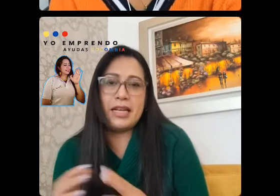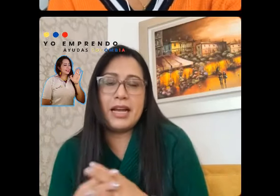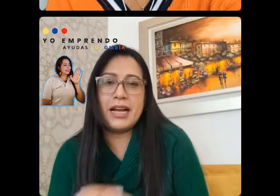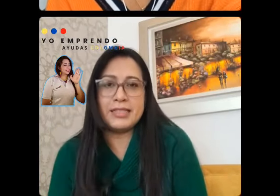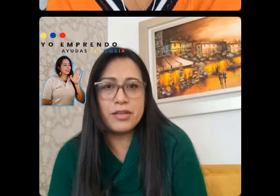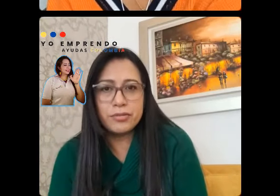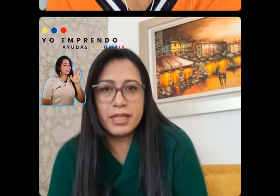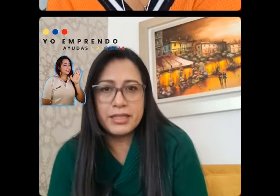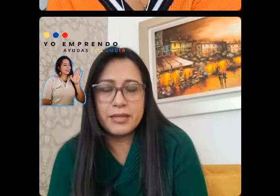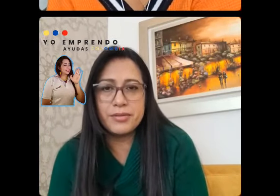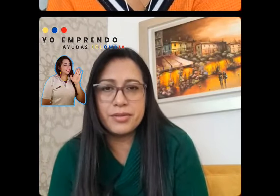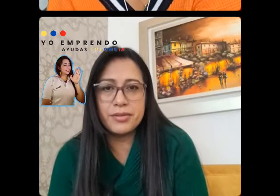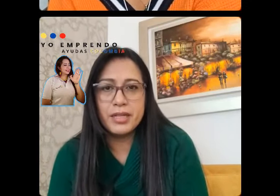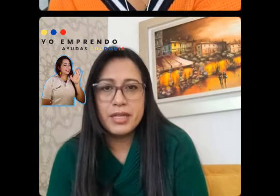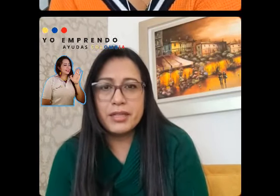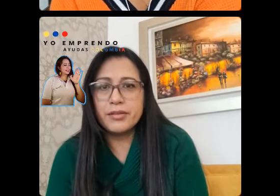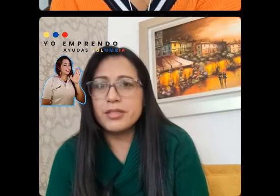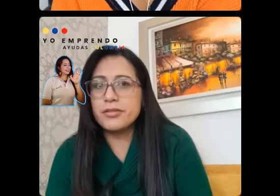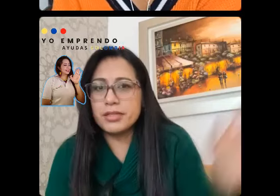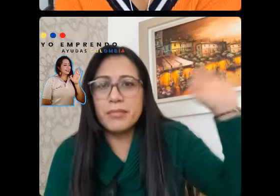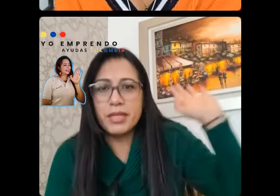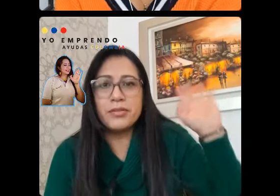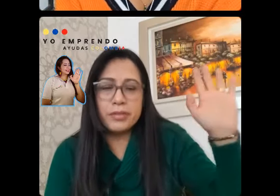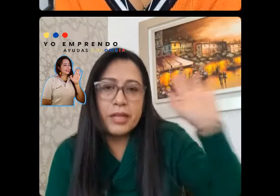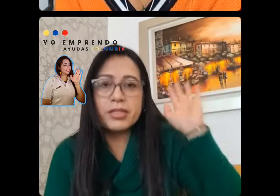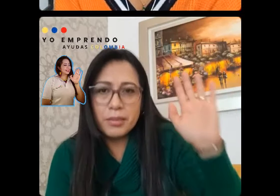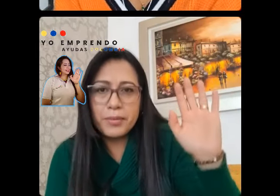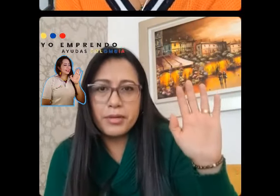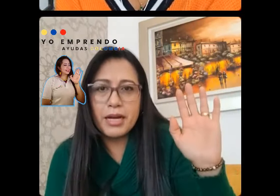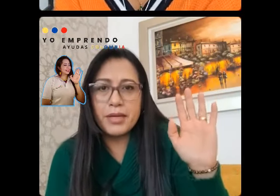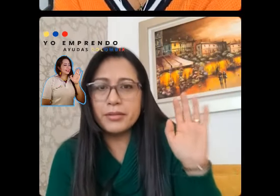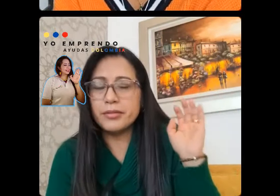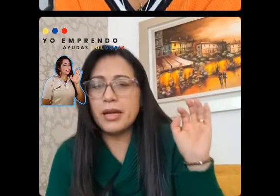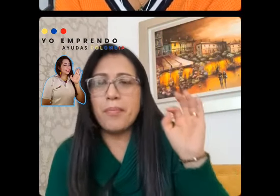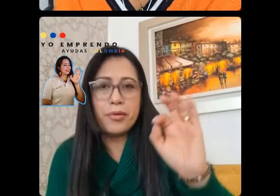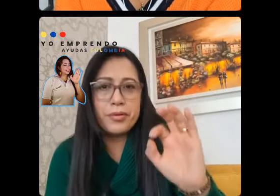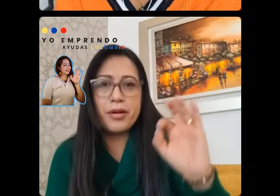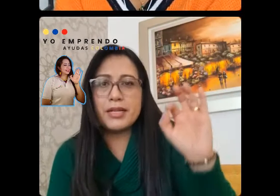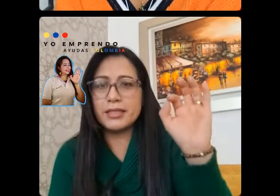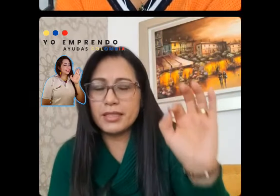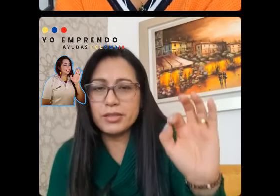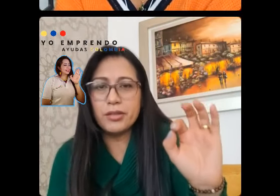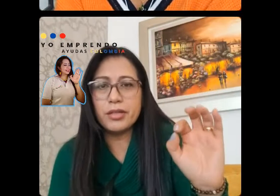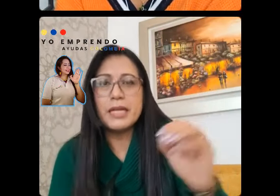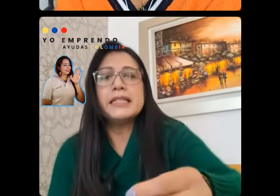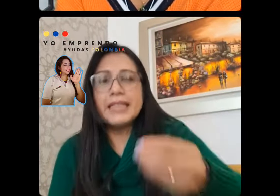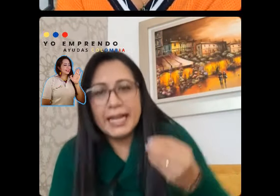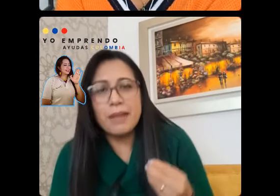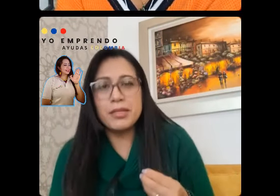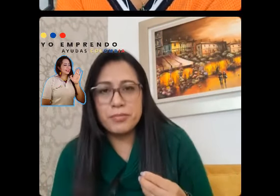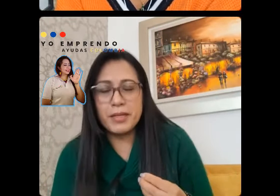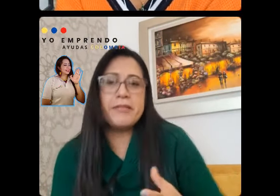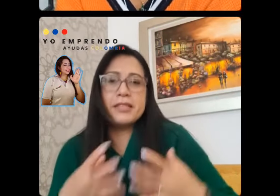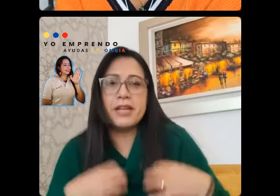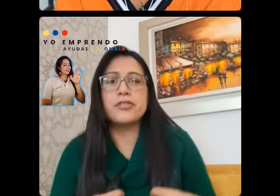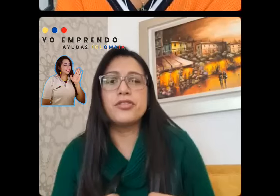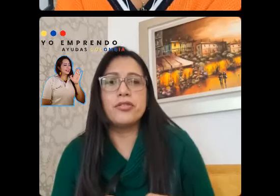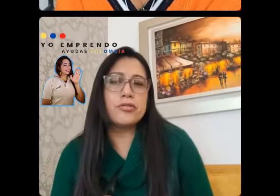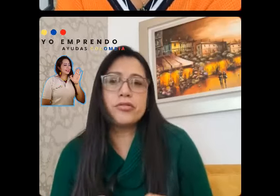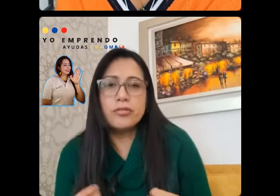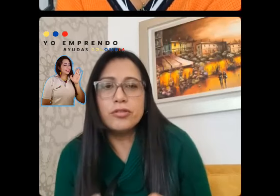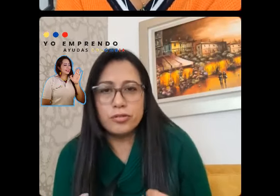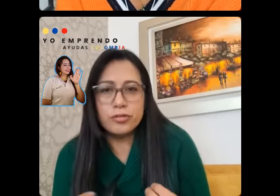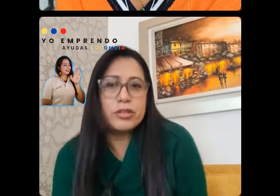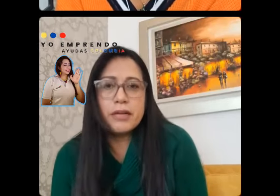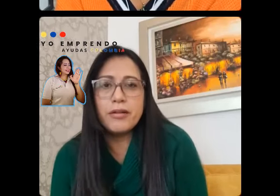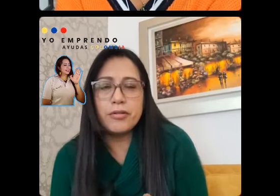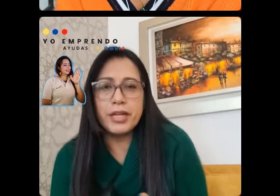apostarle a esta ruta de intervención entonces Entonces ellos dicen miren yo tengo este programa en donde apoyo a este sector tráigame a sus beneficiarios y yo